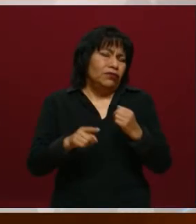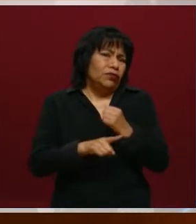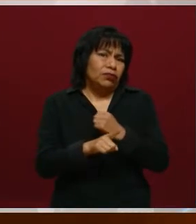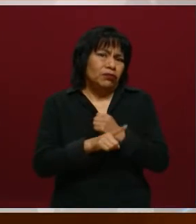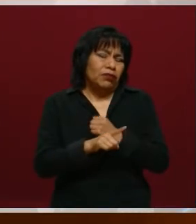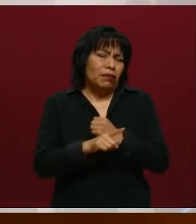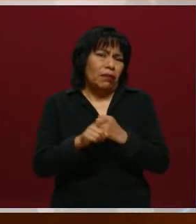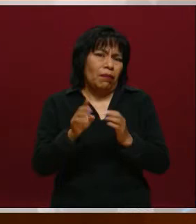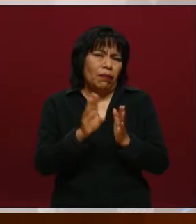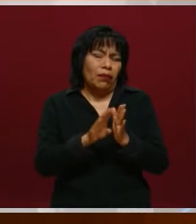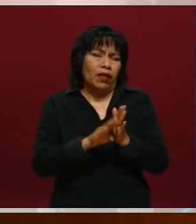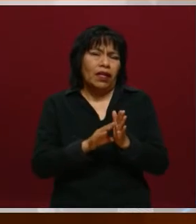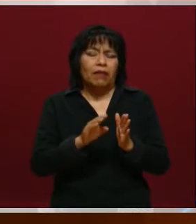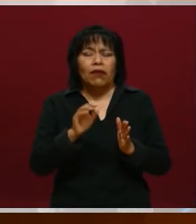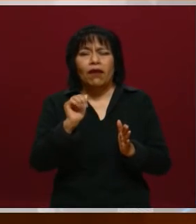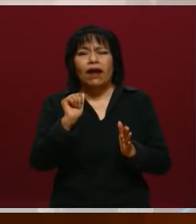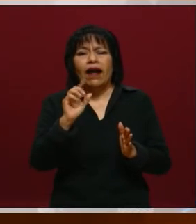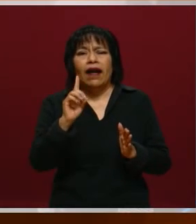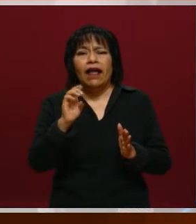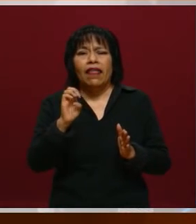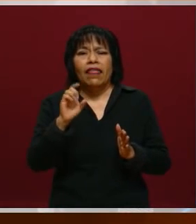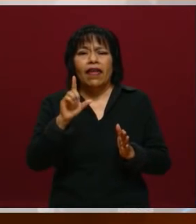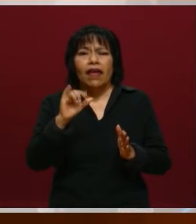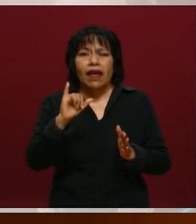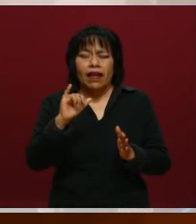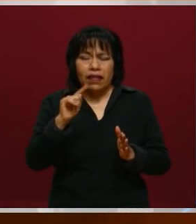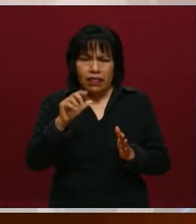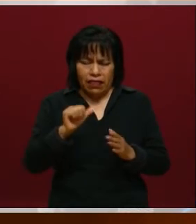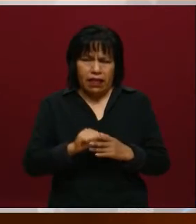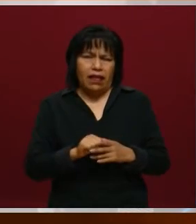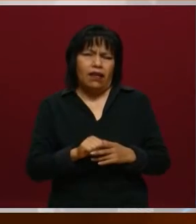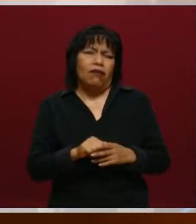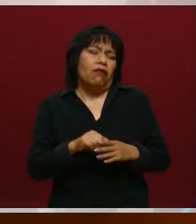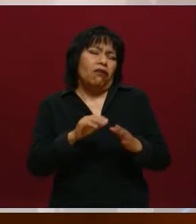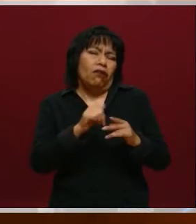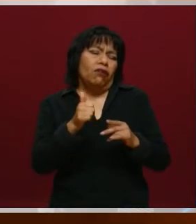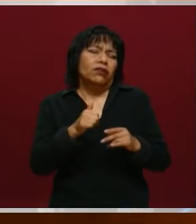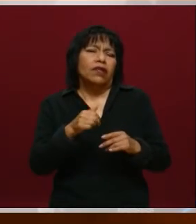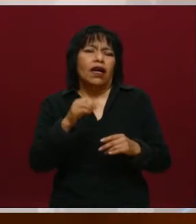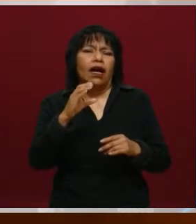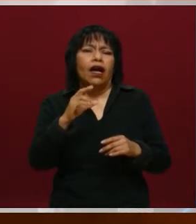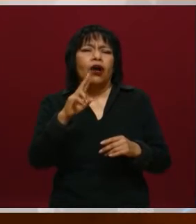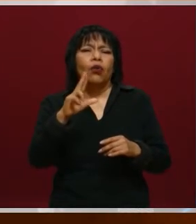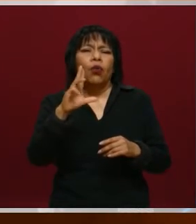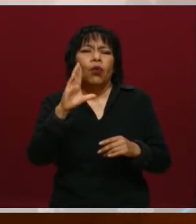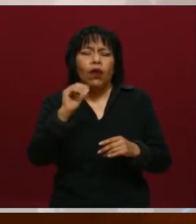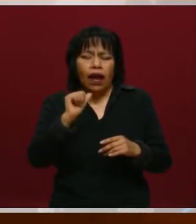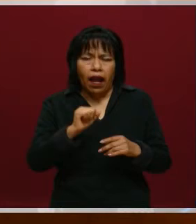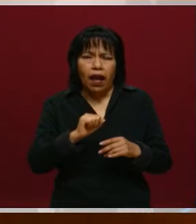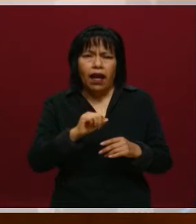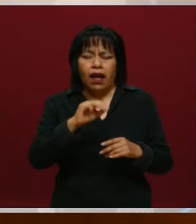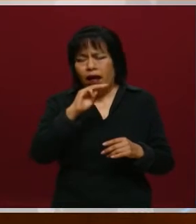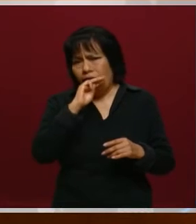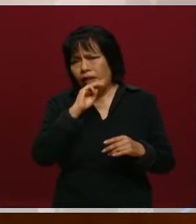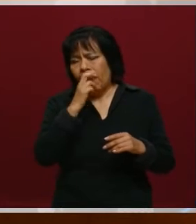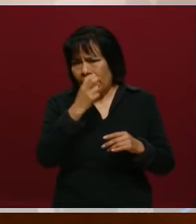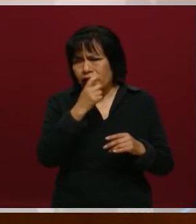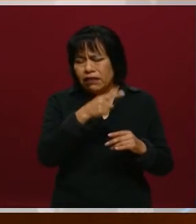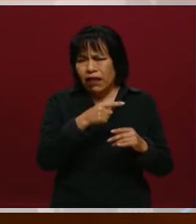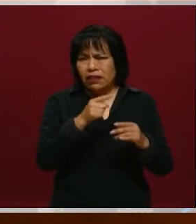enfermeras no la adelita y la madre cuca y queremos que en la cartilla aparezca esa otra parte